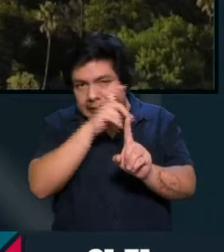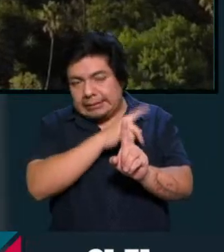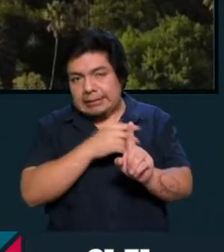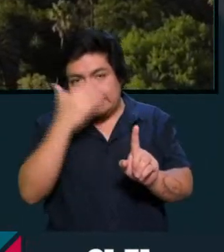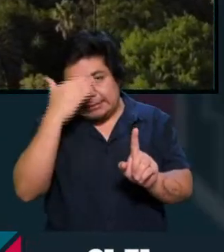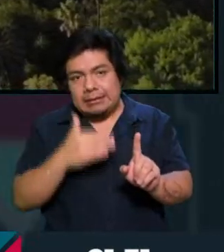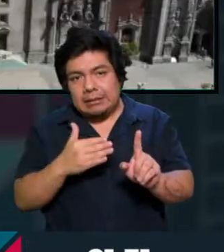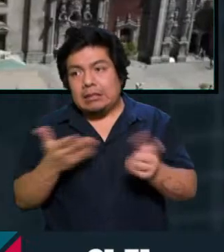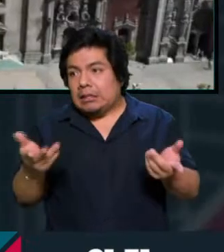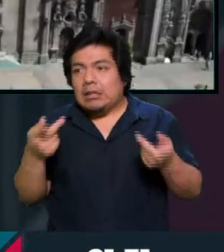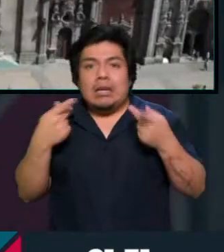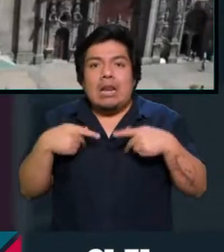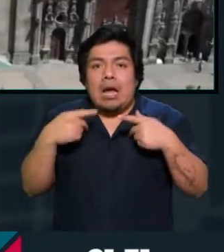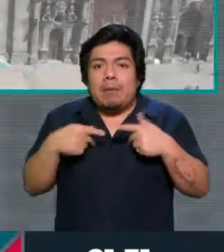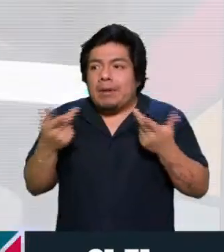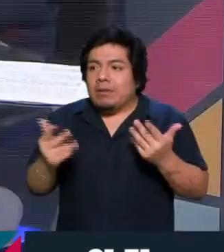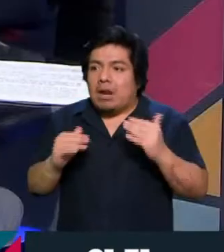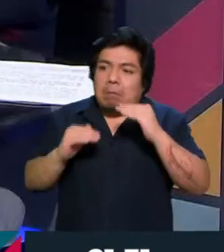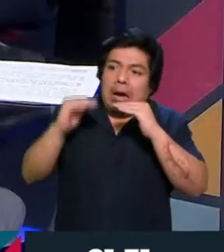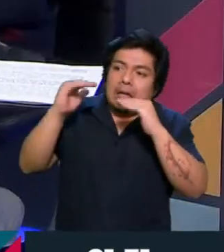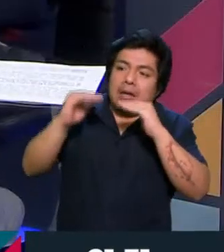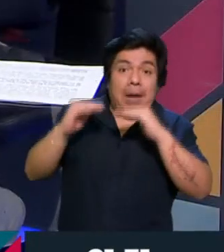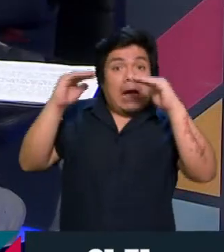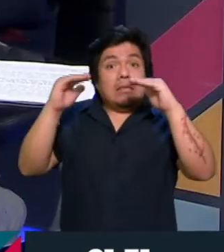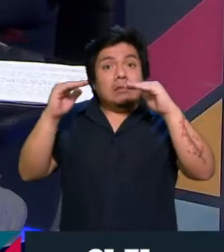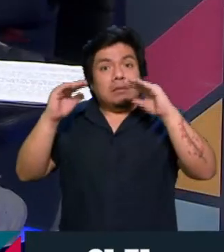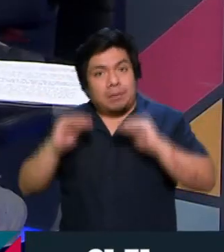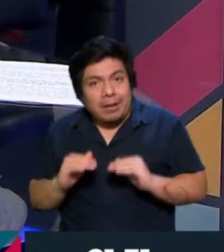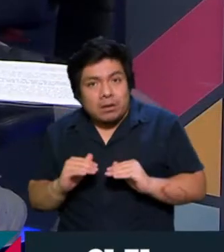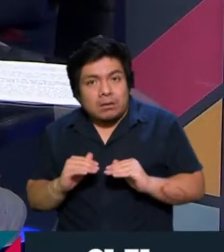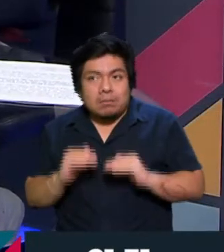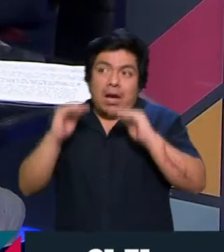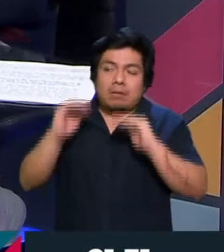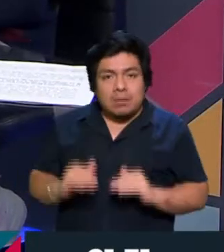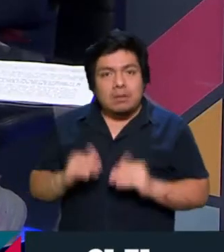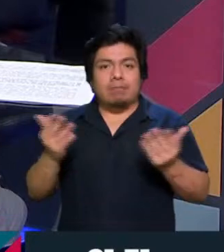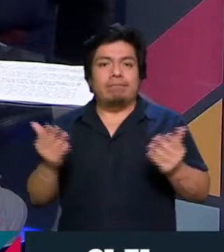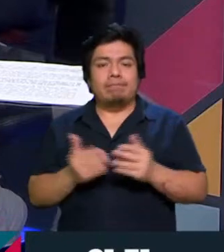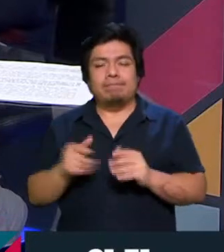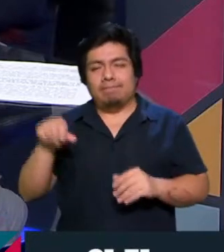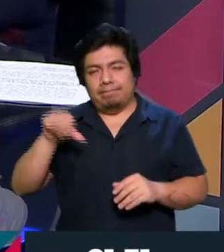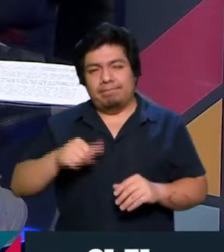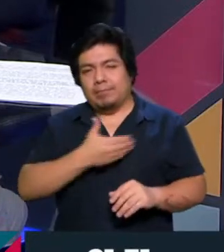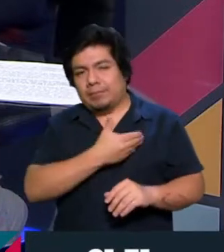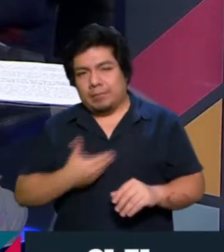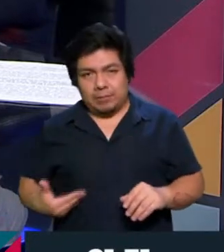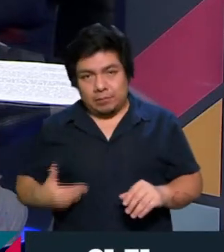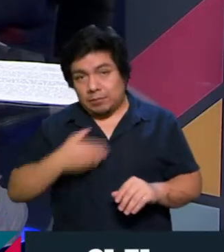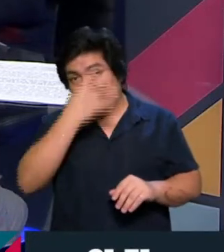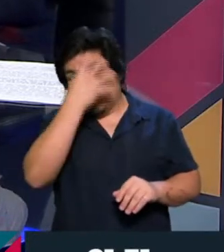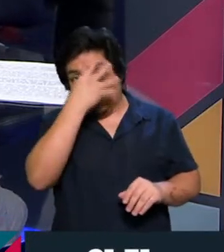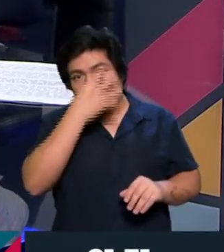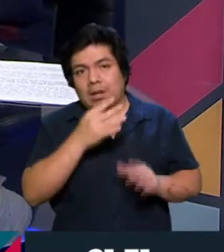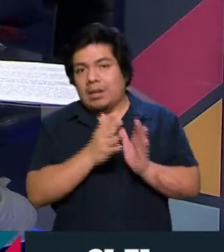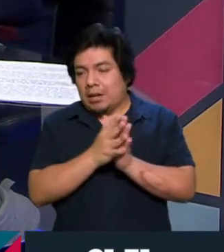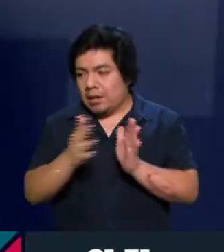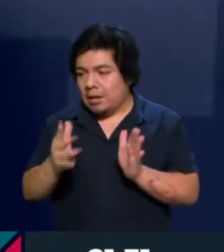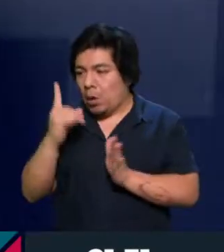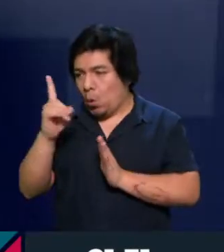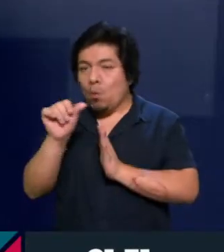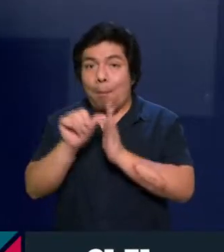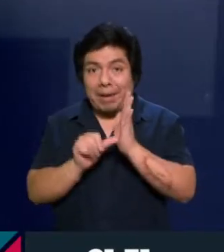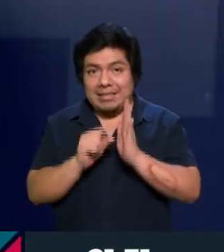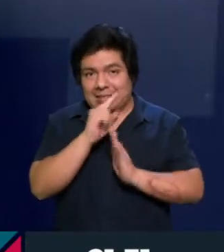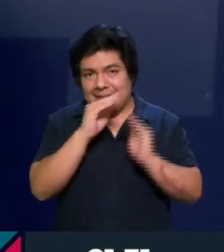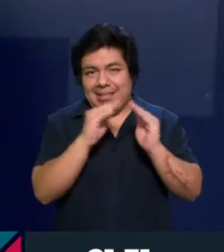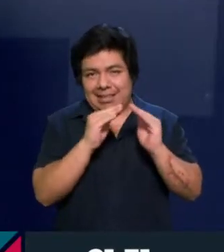es una población flotante en estos momentos. Precisamente hoy el presidente Donald Trump cumple un mes ya de haber entrado